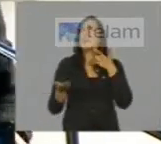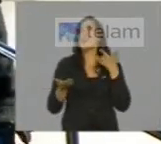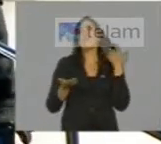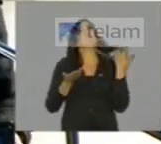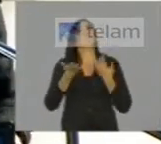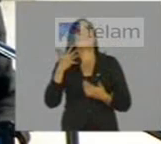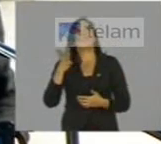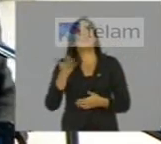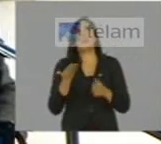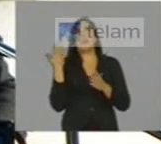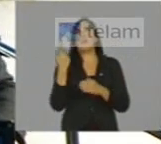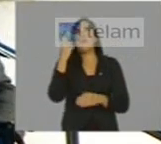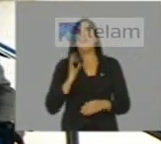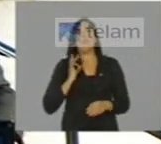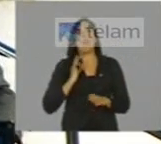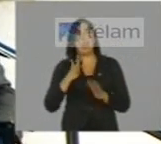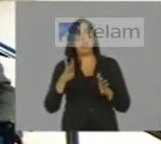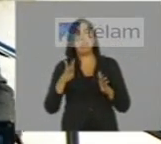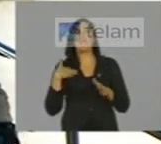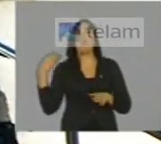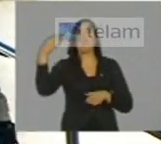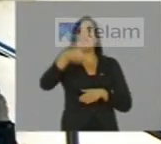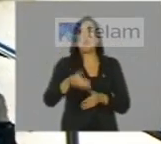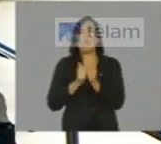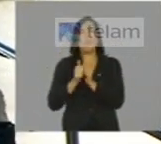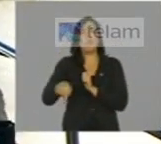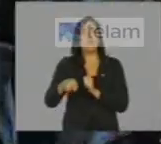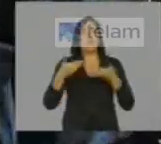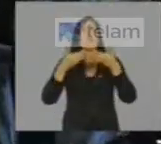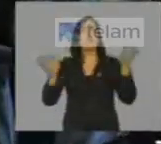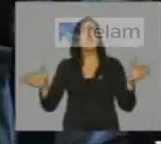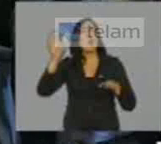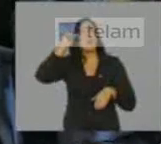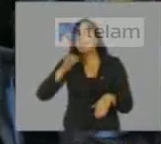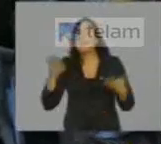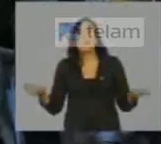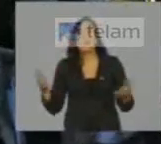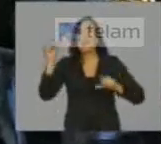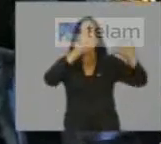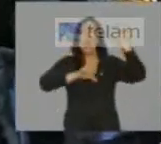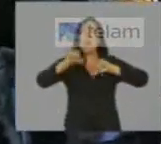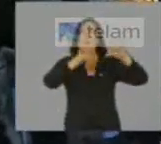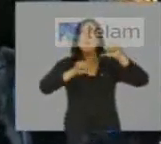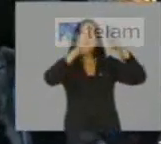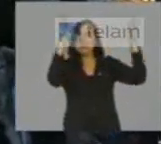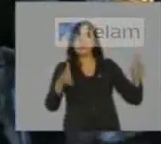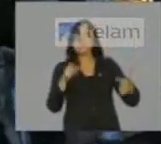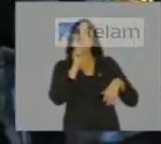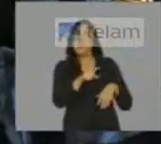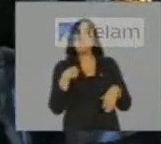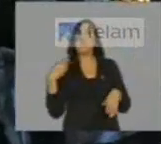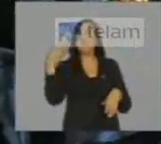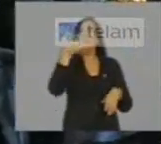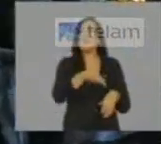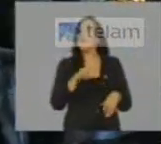hará ya más de un año y pico, a inaugurar ese laboratorio que no me acuerdo el nombre, pero era muy moderno y me contaban...